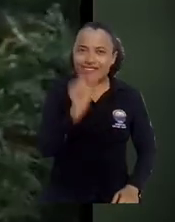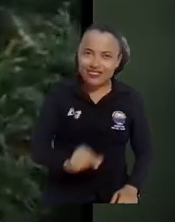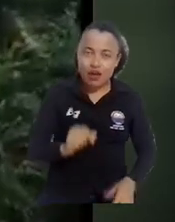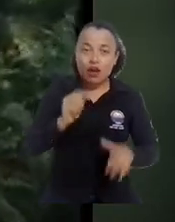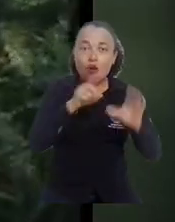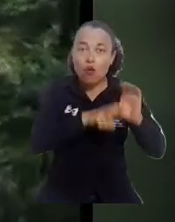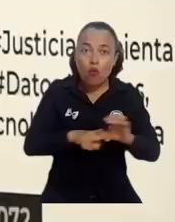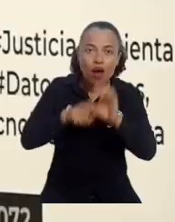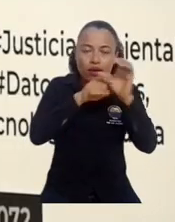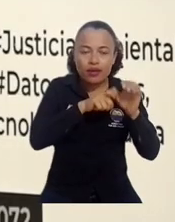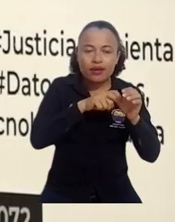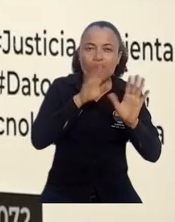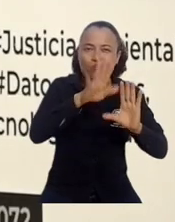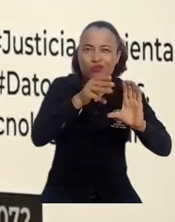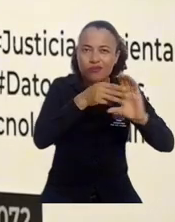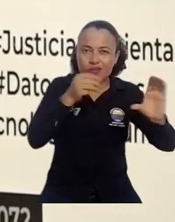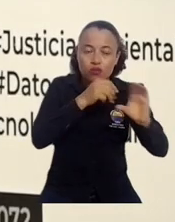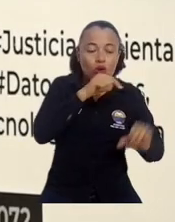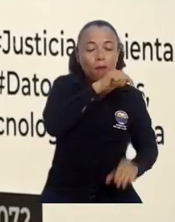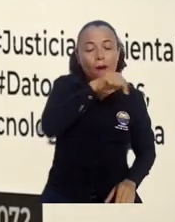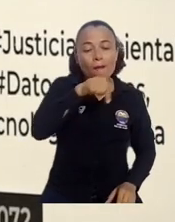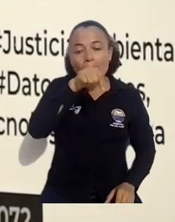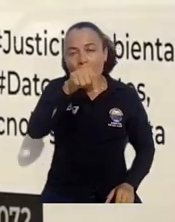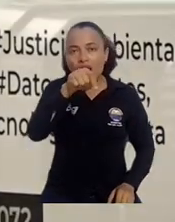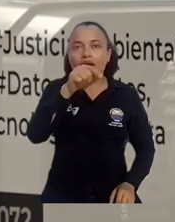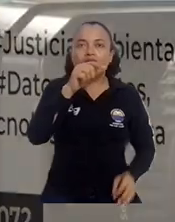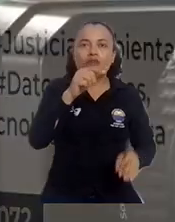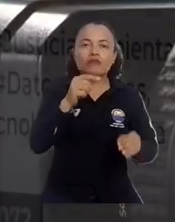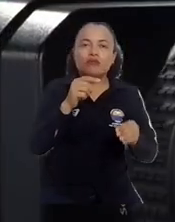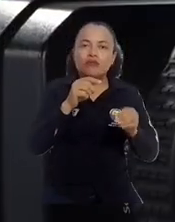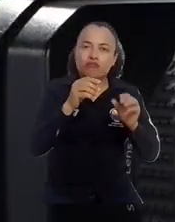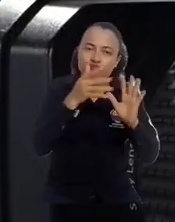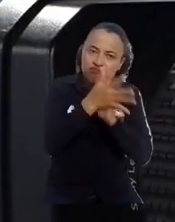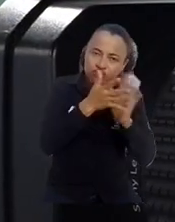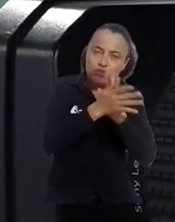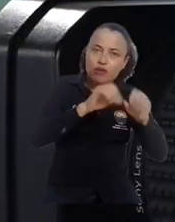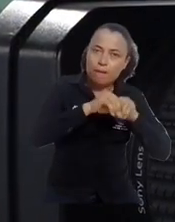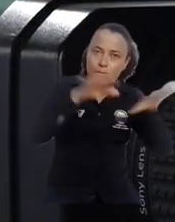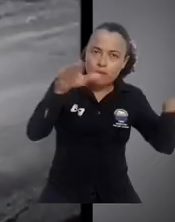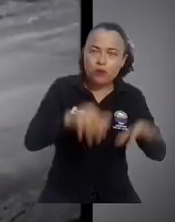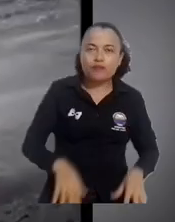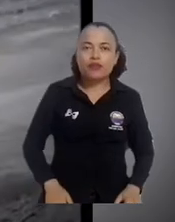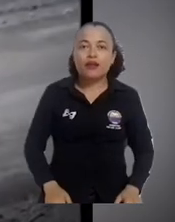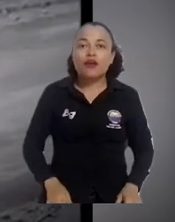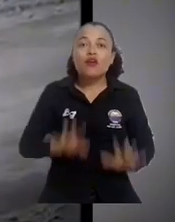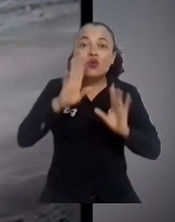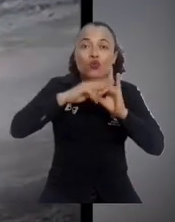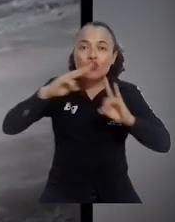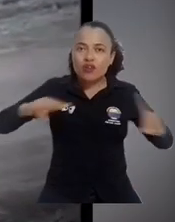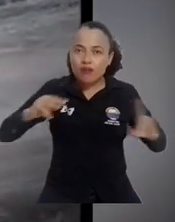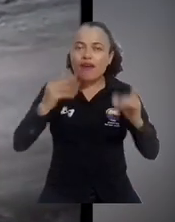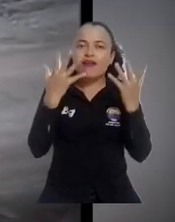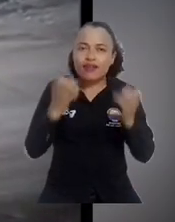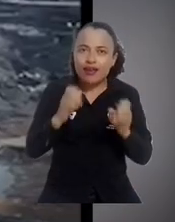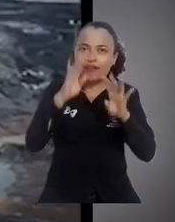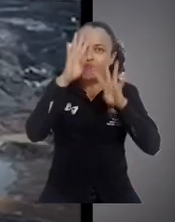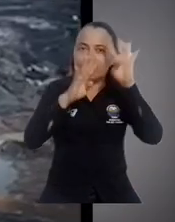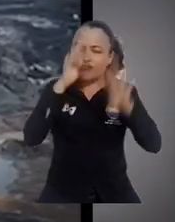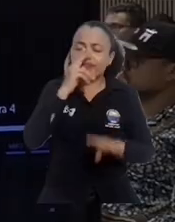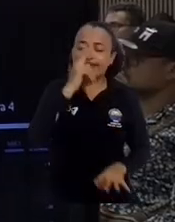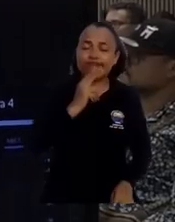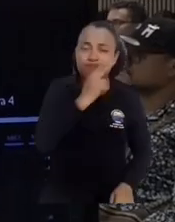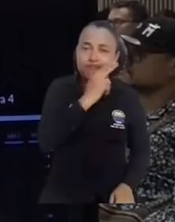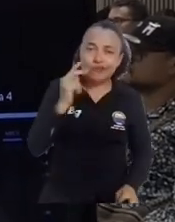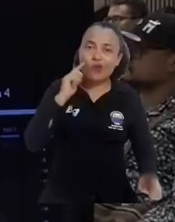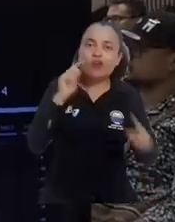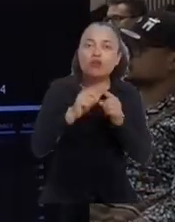Cesar y La Guajira. La Universidad del Magdalena continúa demostrando su compromiso con la innovación, ahora hacia la transición energética